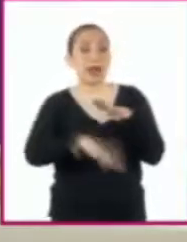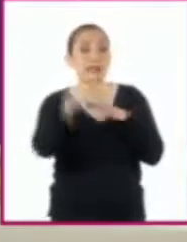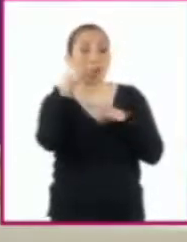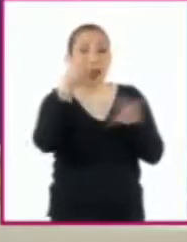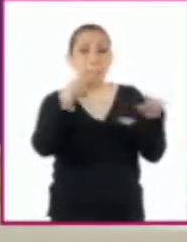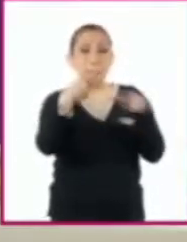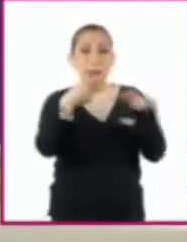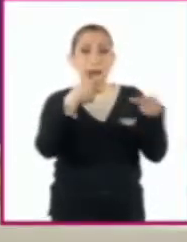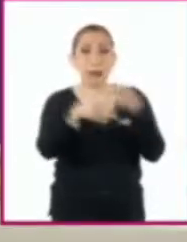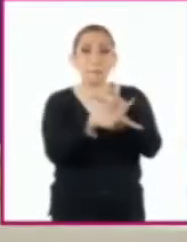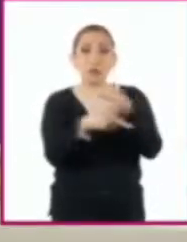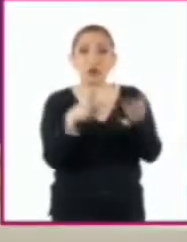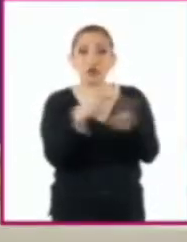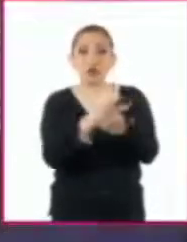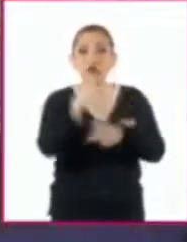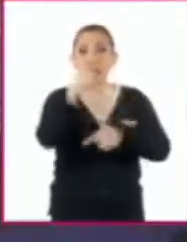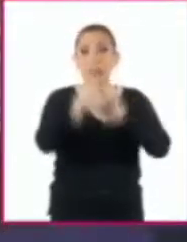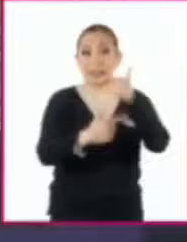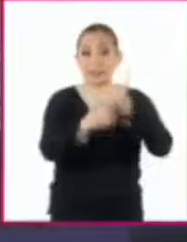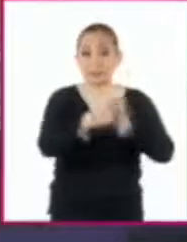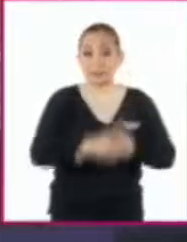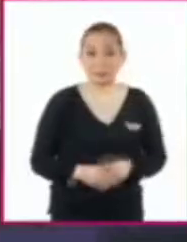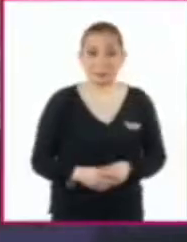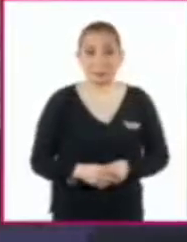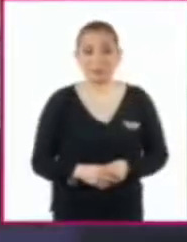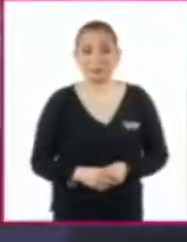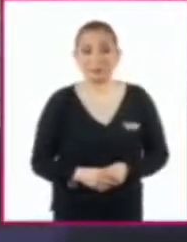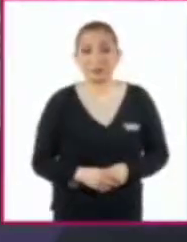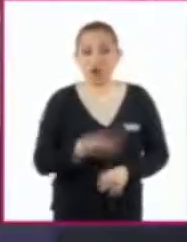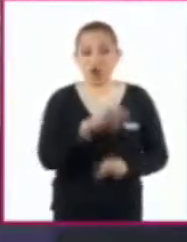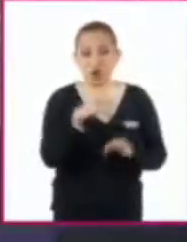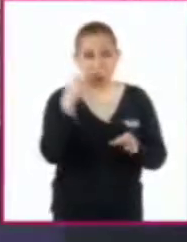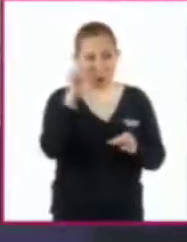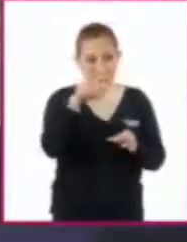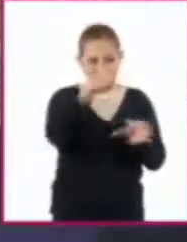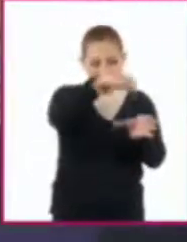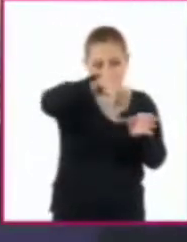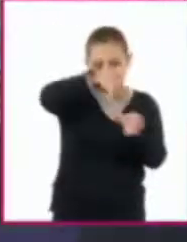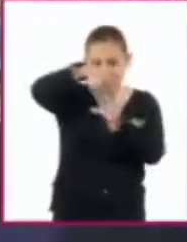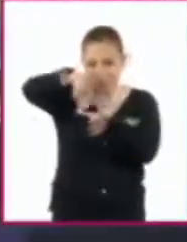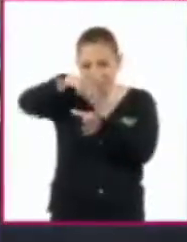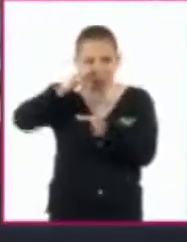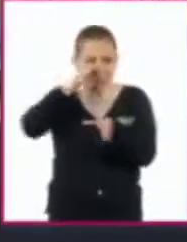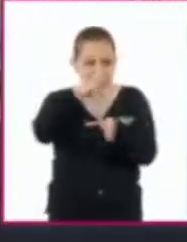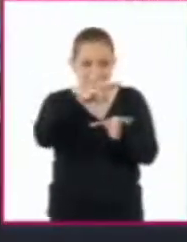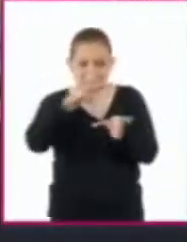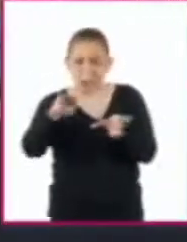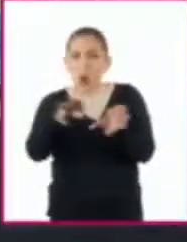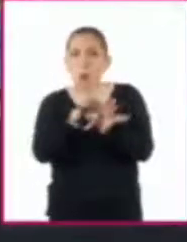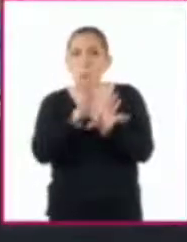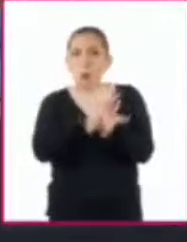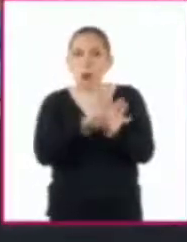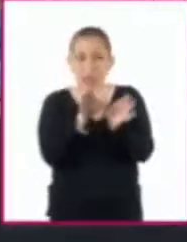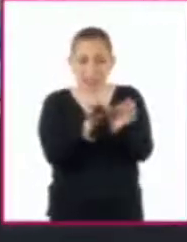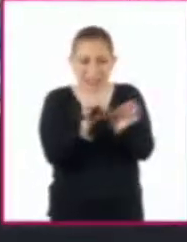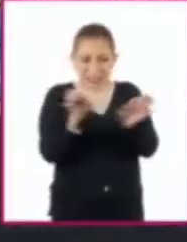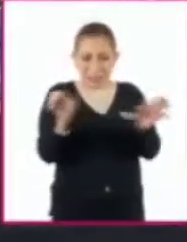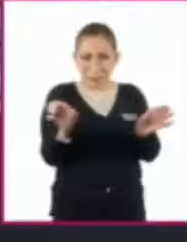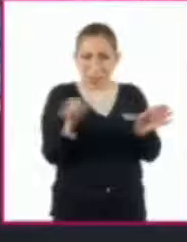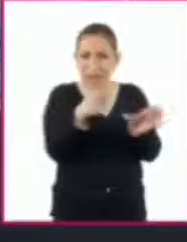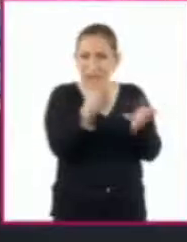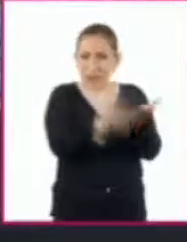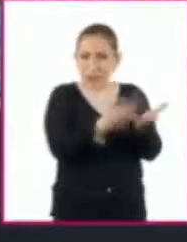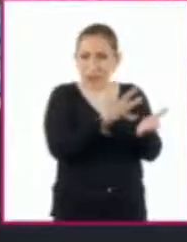la elaboración de productos lácteos. De todas estas mezclas que hemos identificado, ¿cómo se podrán separar?